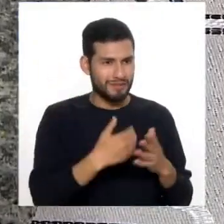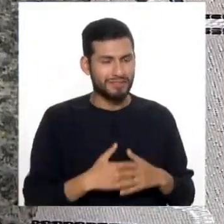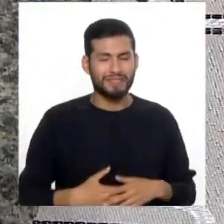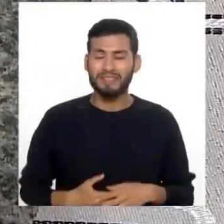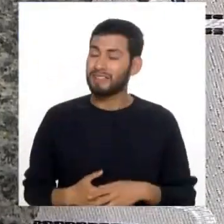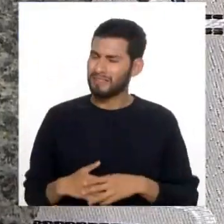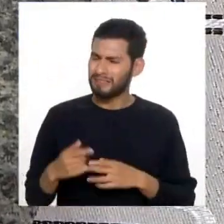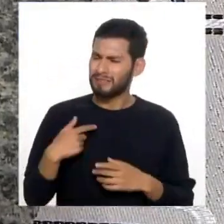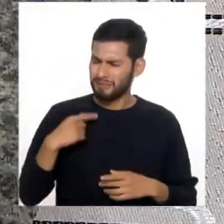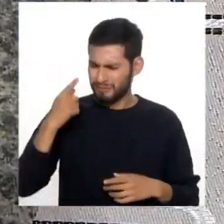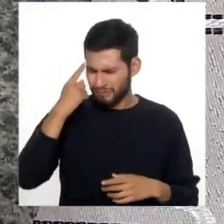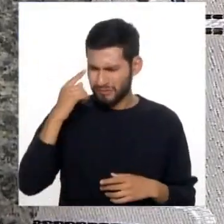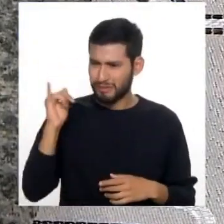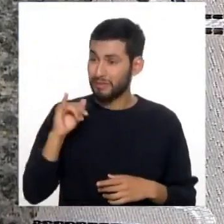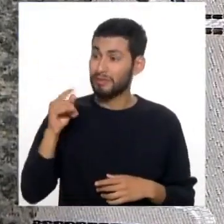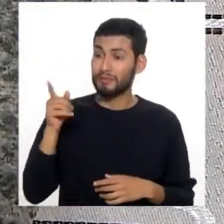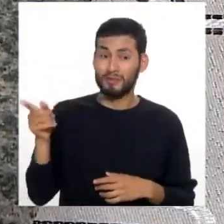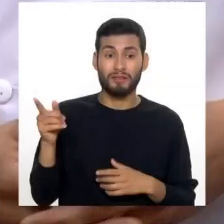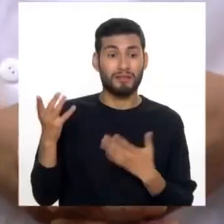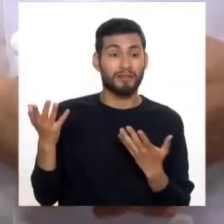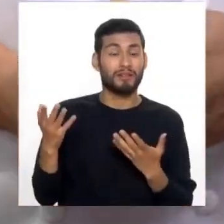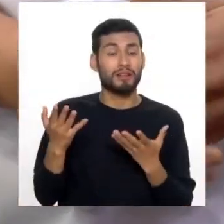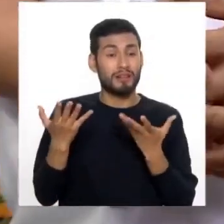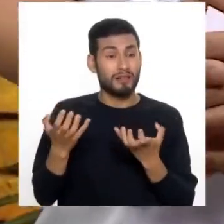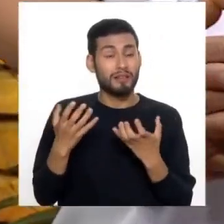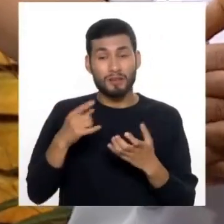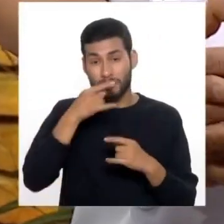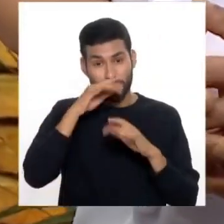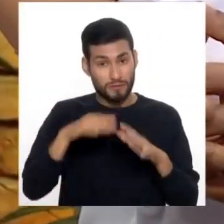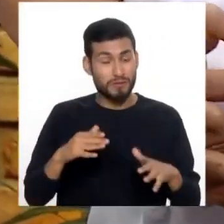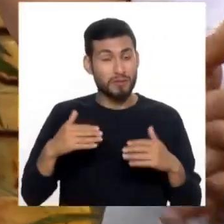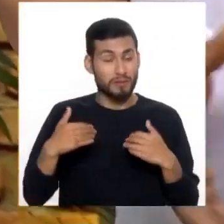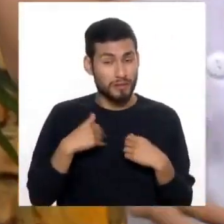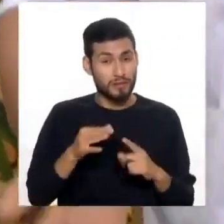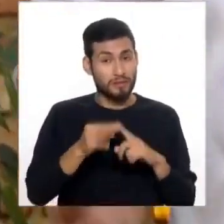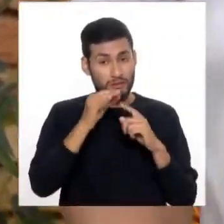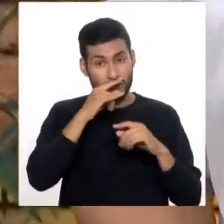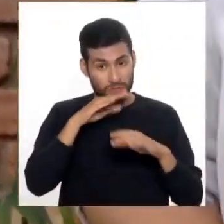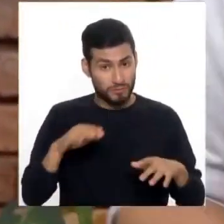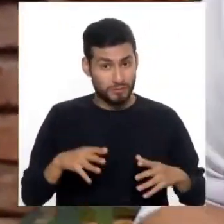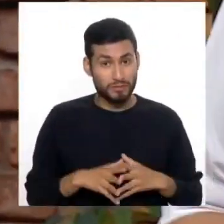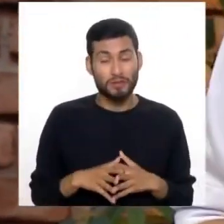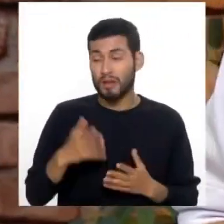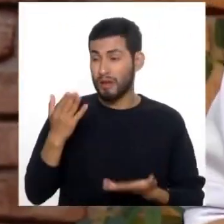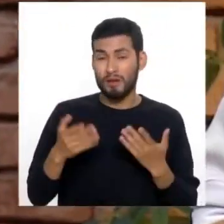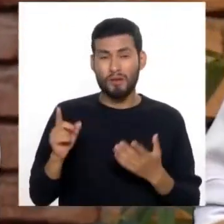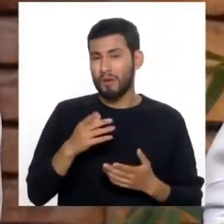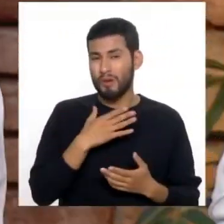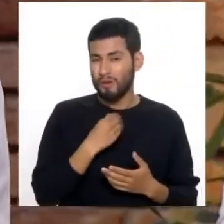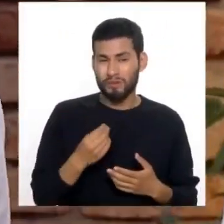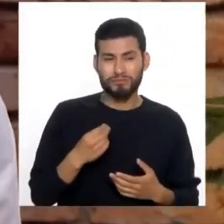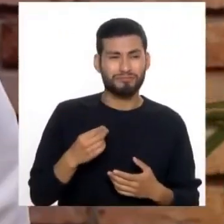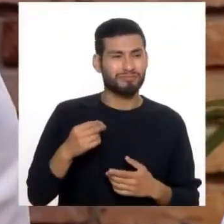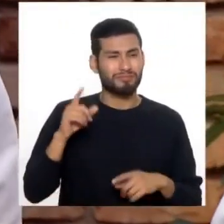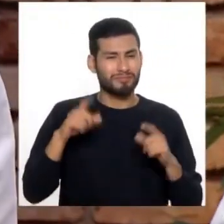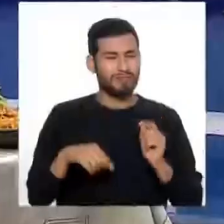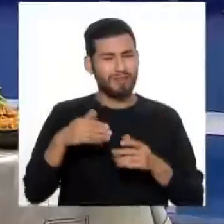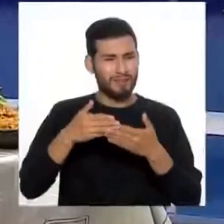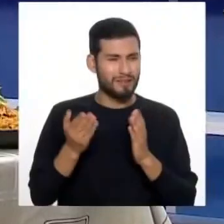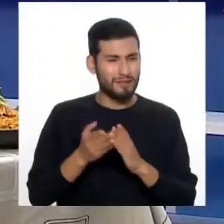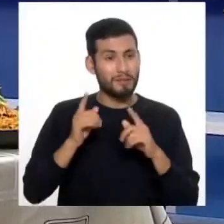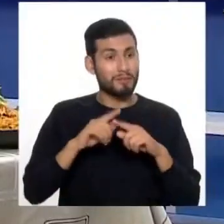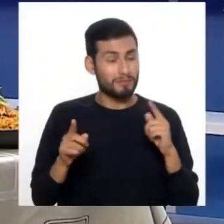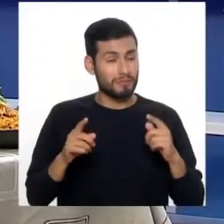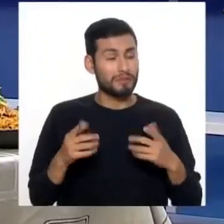imagino, José, que también ustedes... Si quieren ir con los niños, tienen un menú para los pequeños, ¿no? Exacto. Porque a veces no les gusta comer algún plato, pero